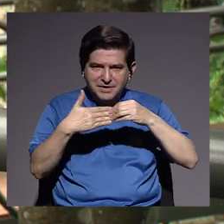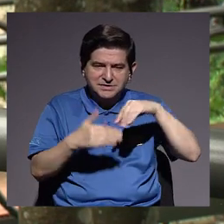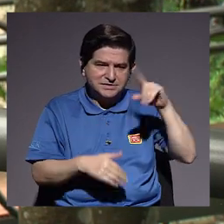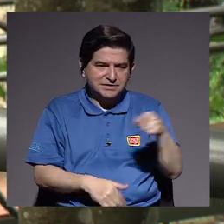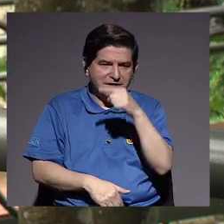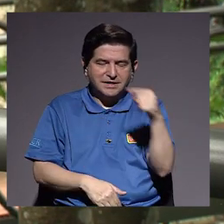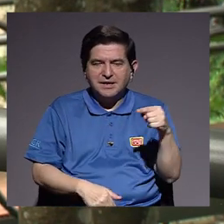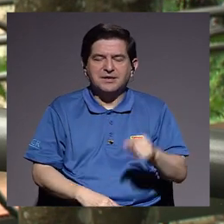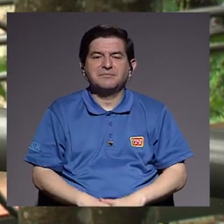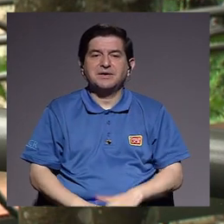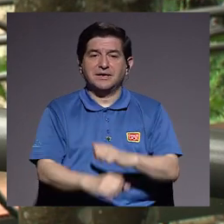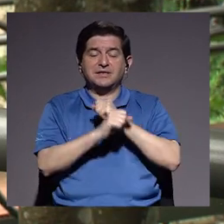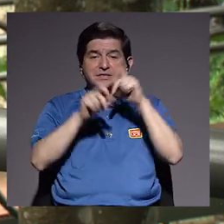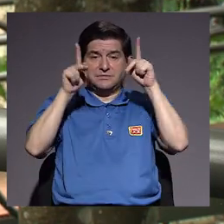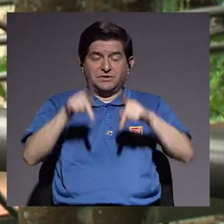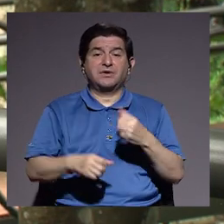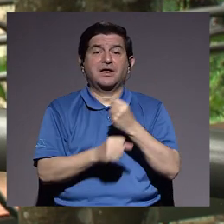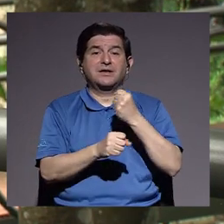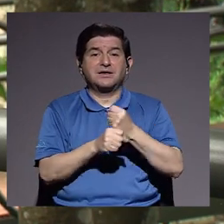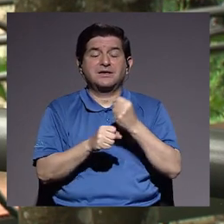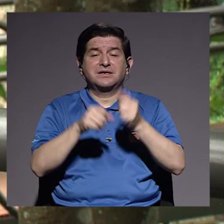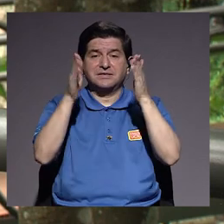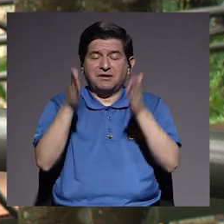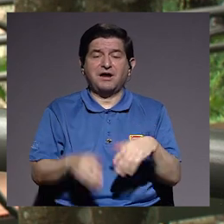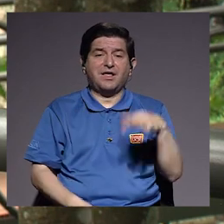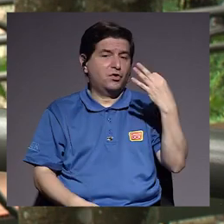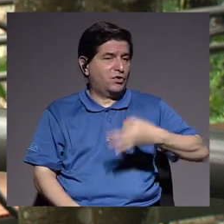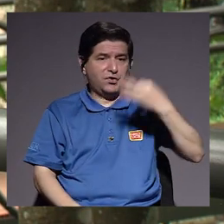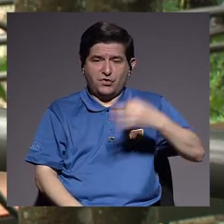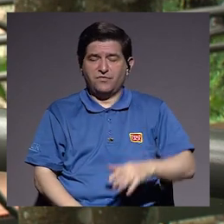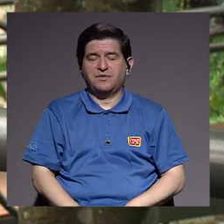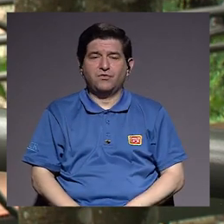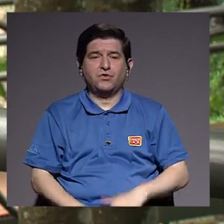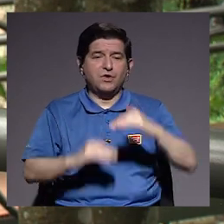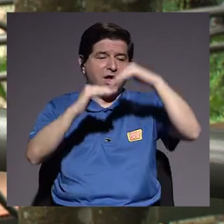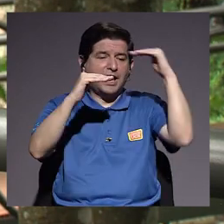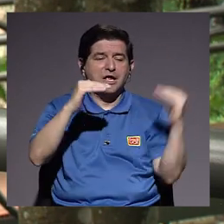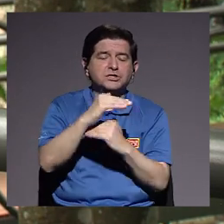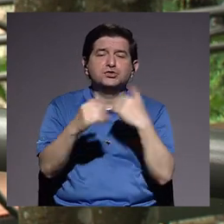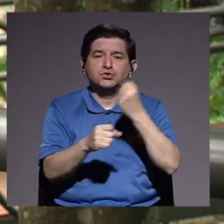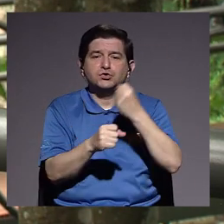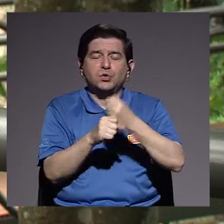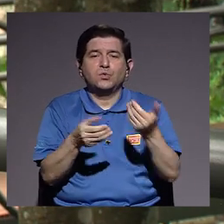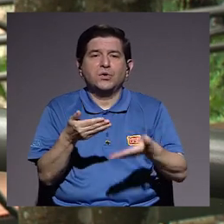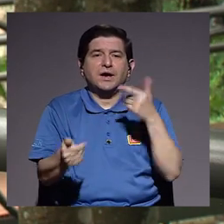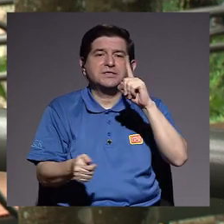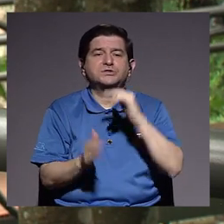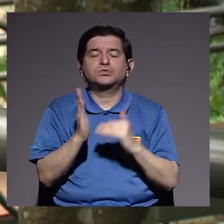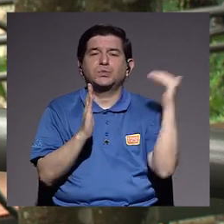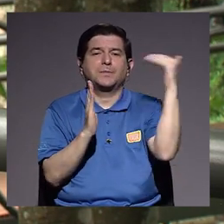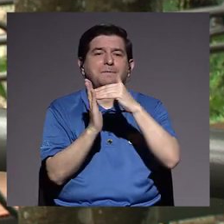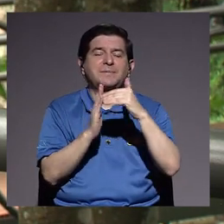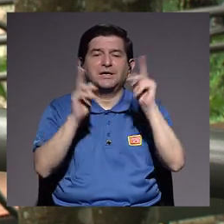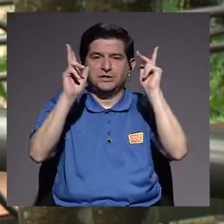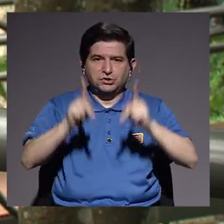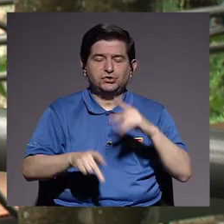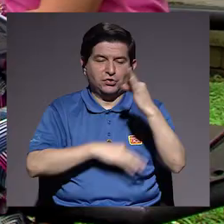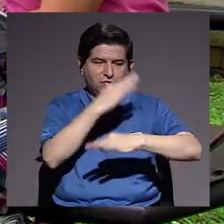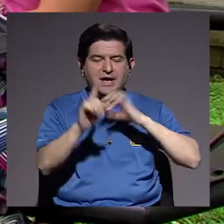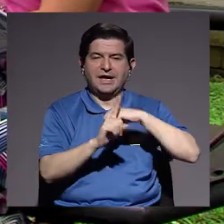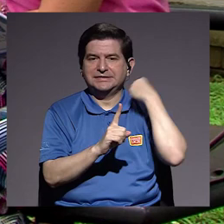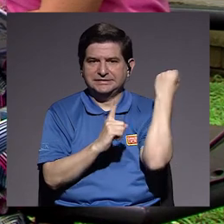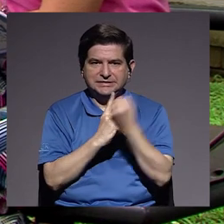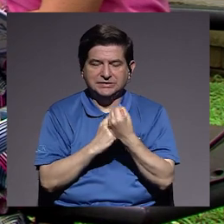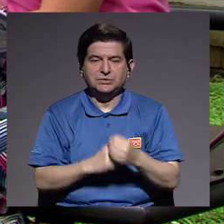y a eliminar las seguridades de estas personas. Estamos hablando de los trabajadores informales, del subempleo, ¿verdad? Que en el país significa casi 1 millón de personas en este